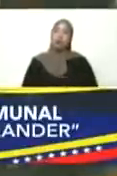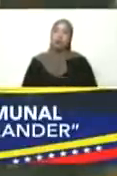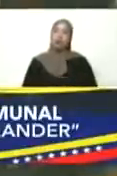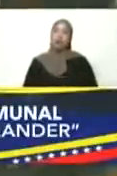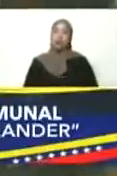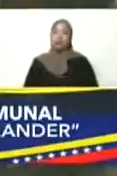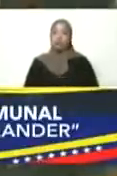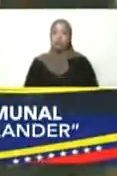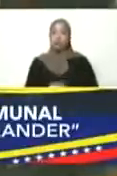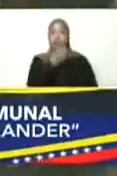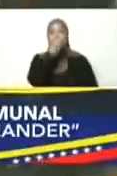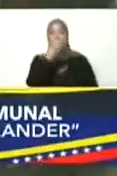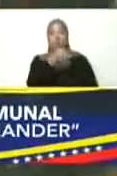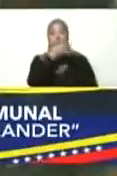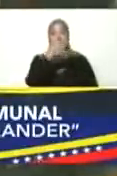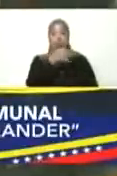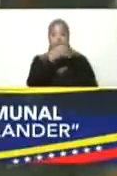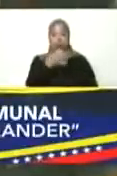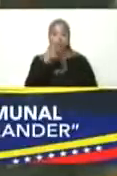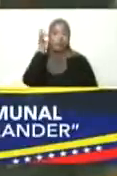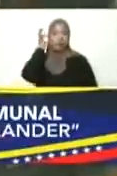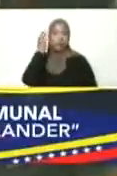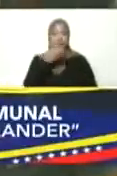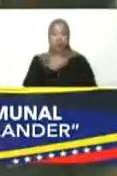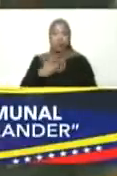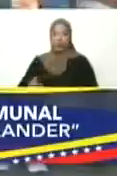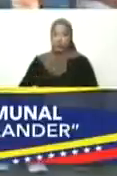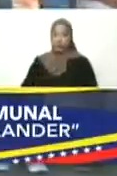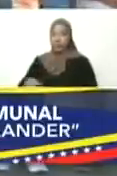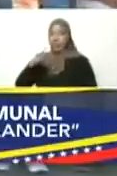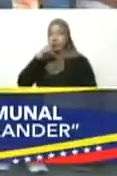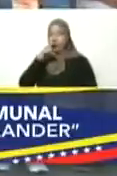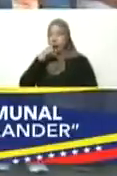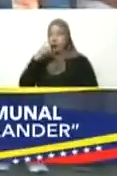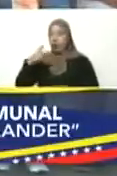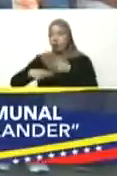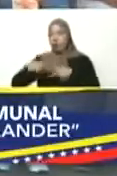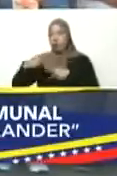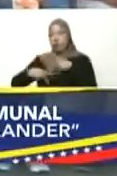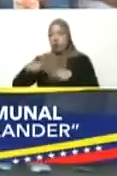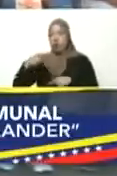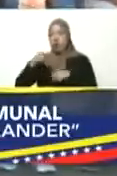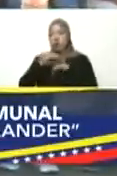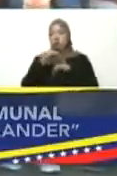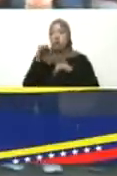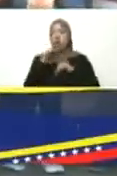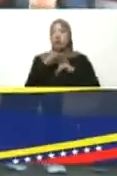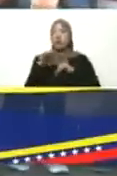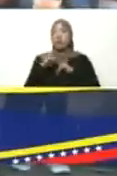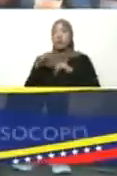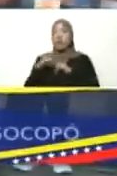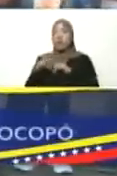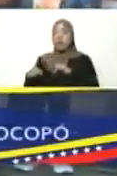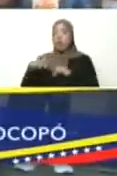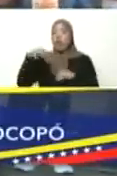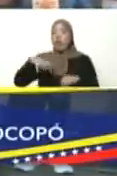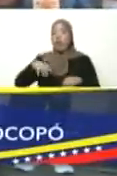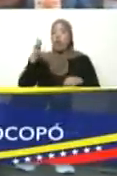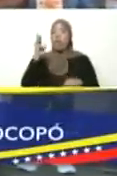Buenas tardes, presidente. Mi nombre es Irene Esteves, productora aquí del municipio Antonio José de Sucre, del estado